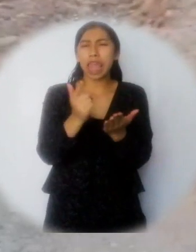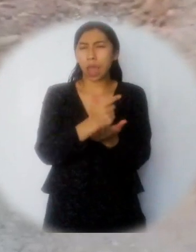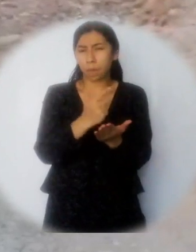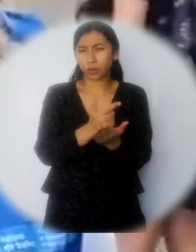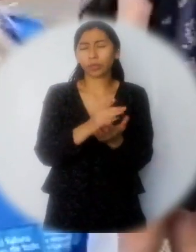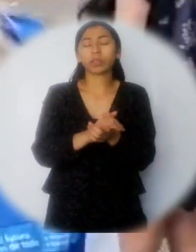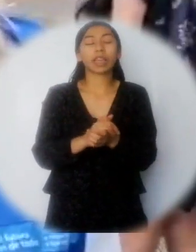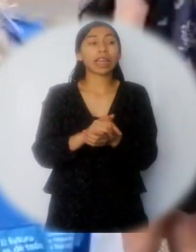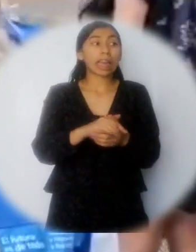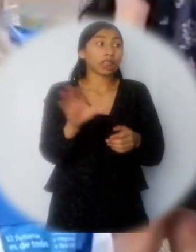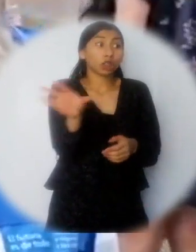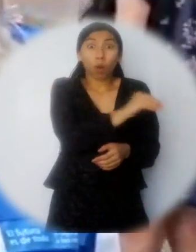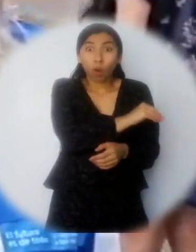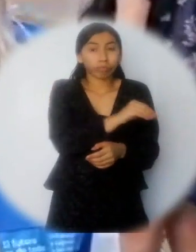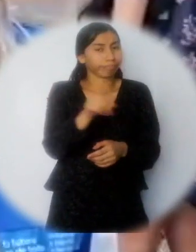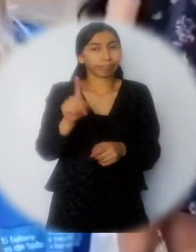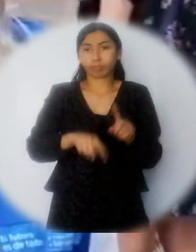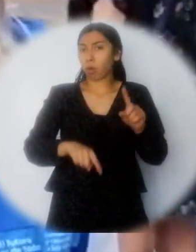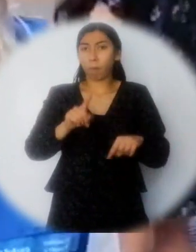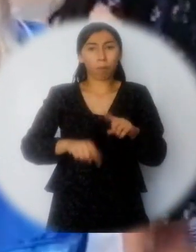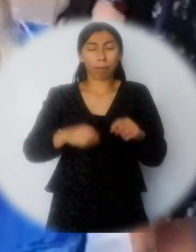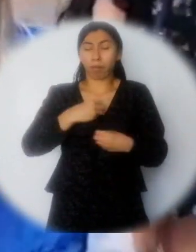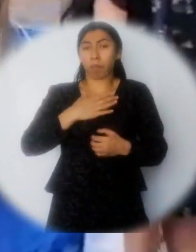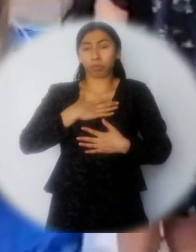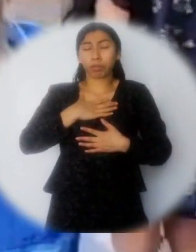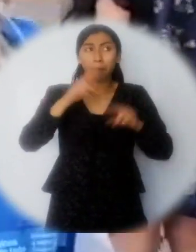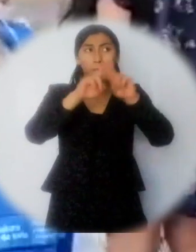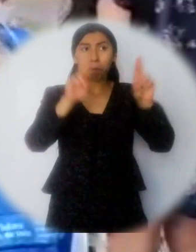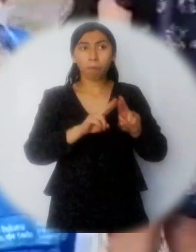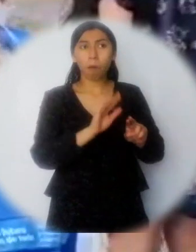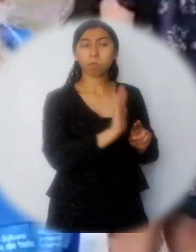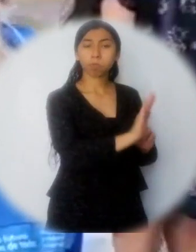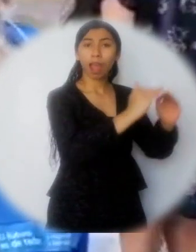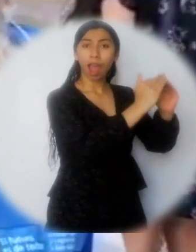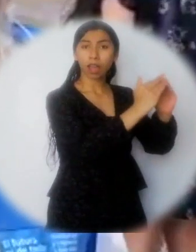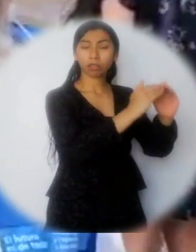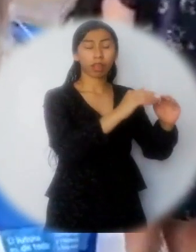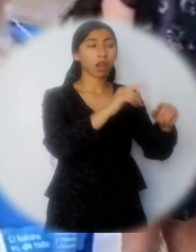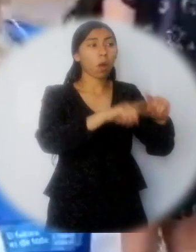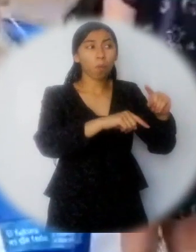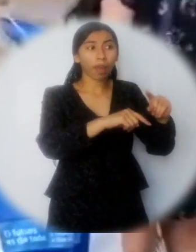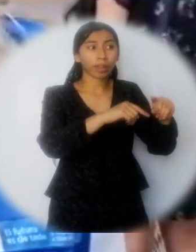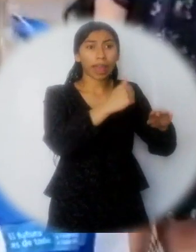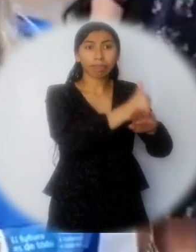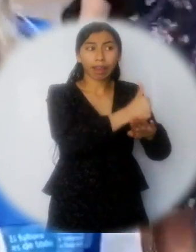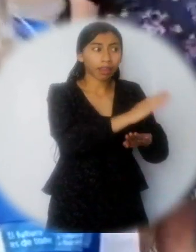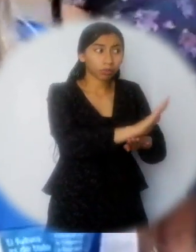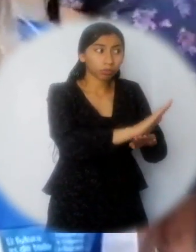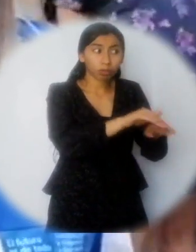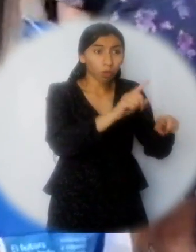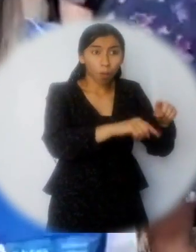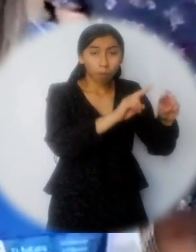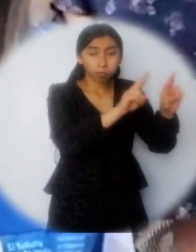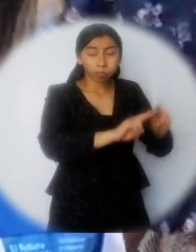porque no todos tienen la oportunidad de tener internet en sus casas para poder desarrollar sus tareas.